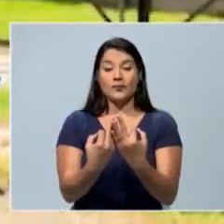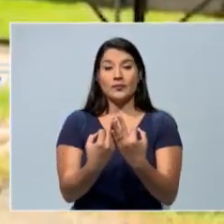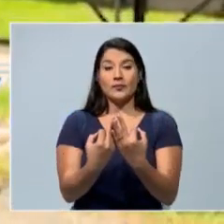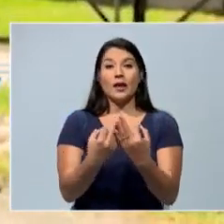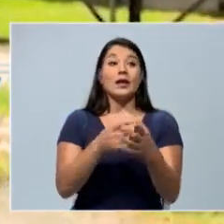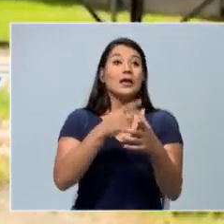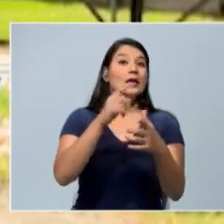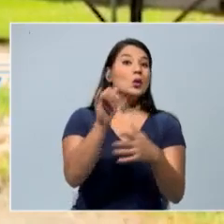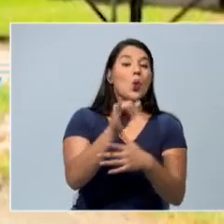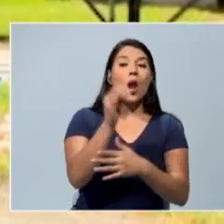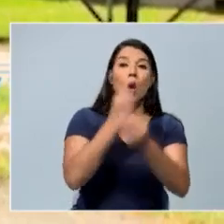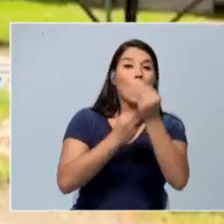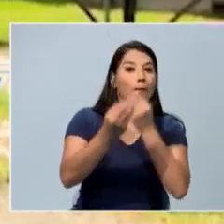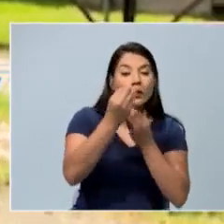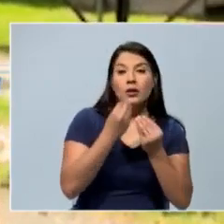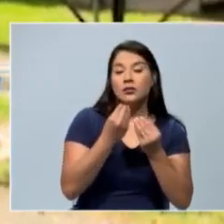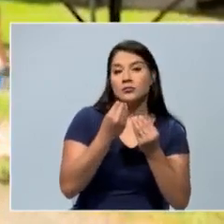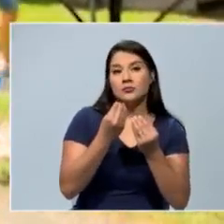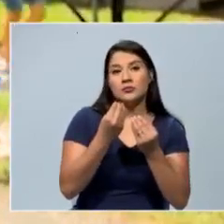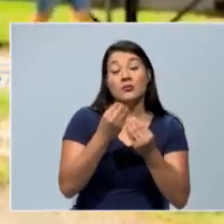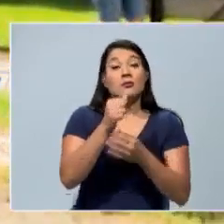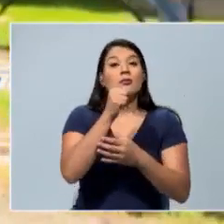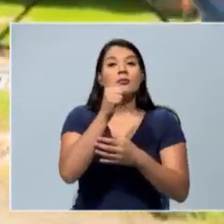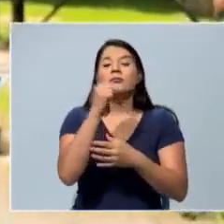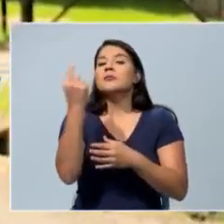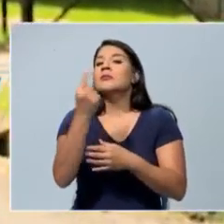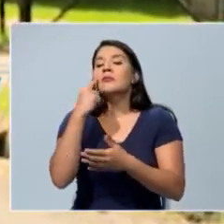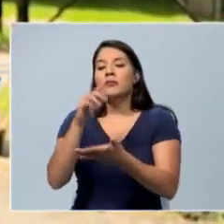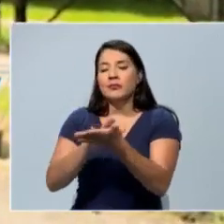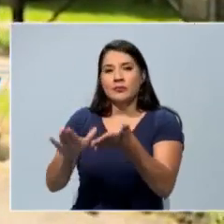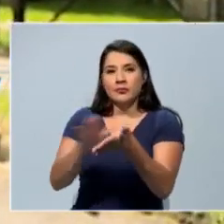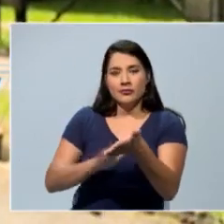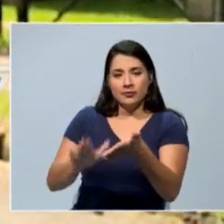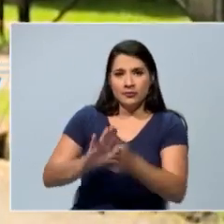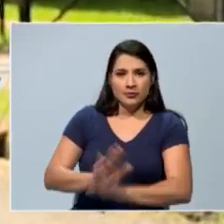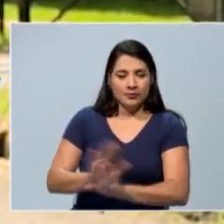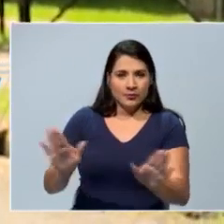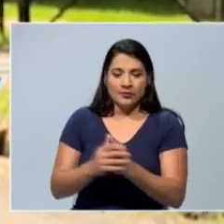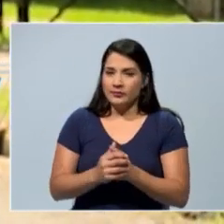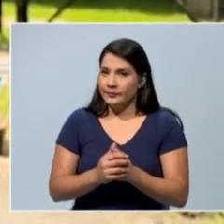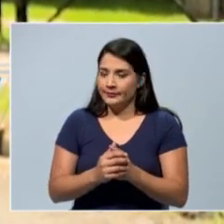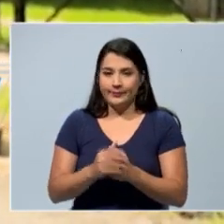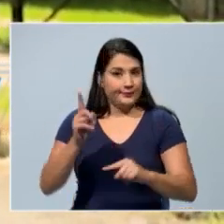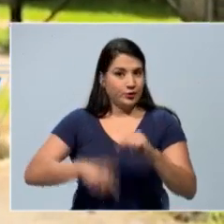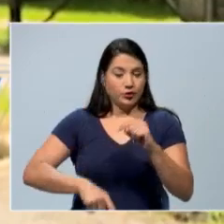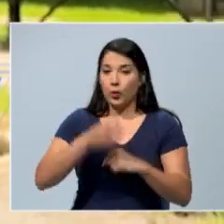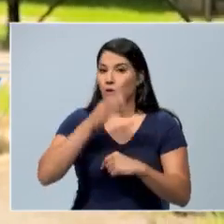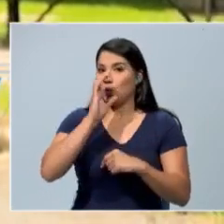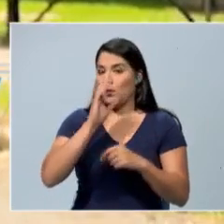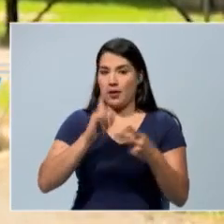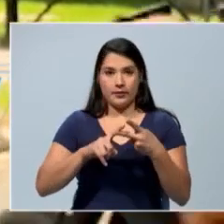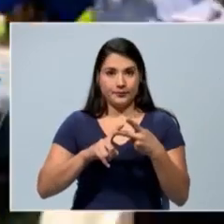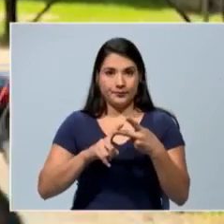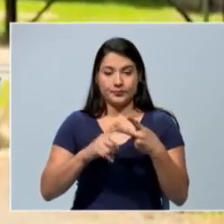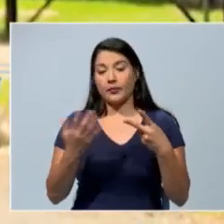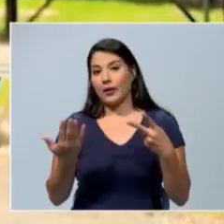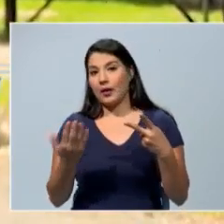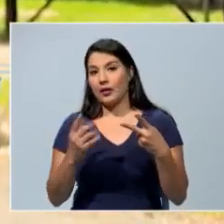la comida, sí, no puede, o sea, el agua solamente era para lavar trastos. Sí. Porque no había, no se podía tomar.